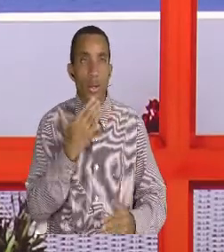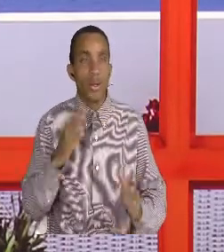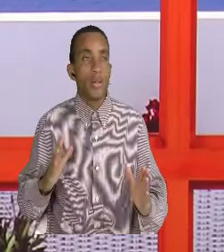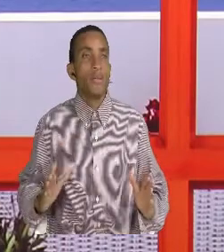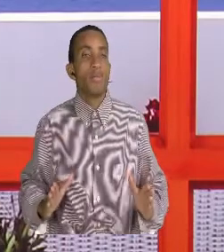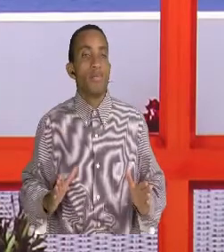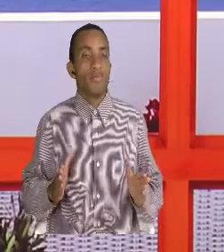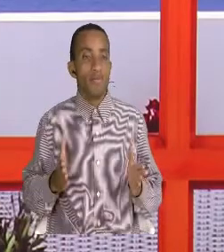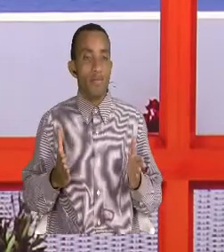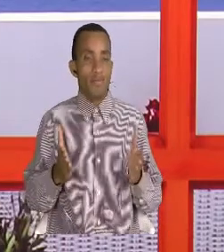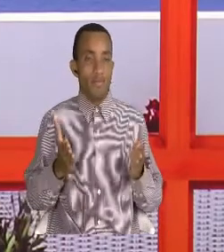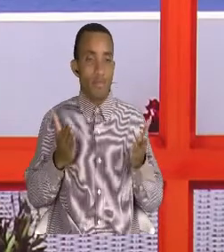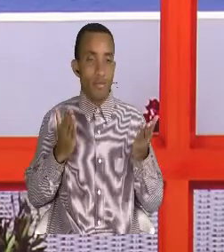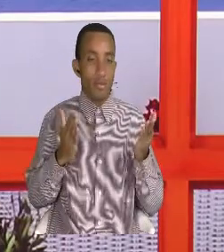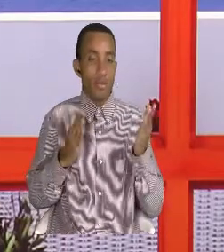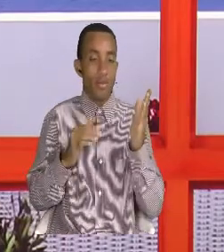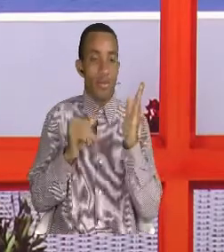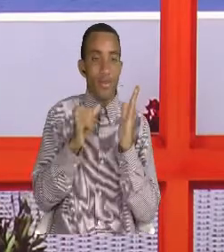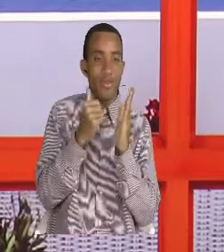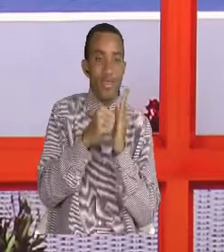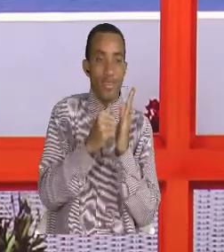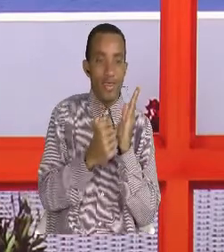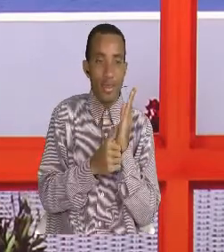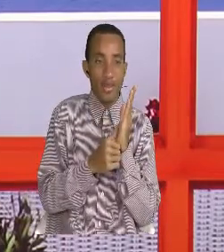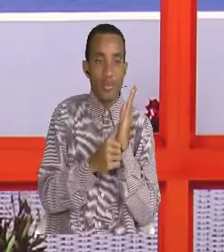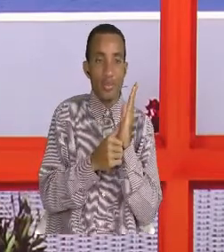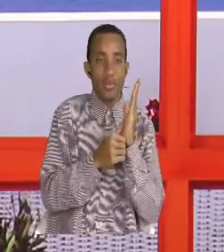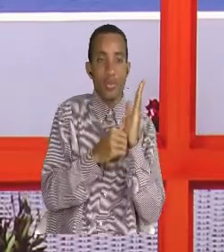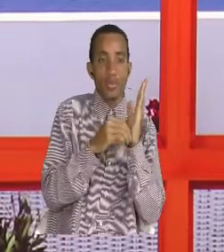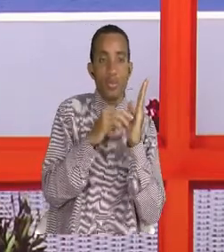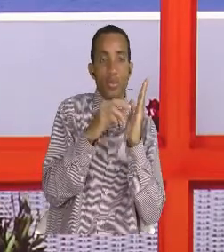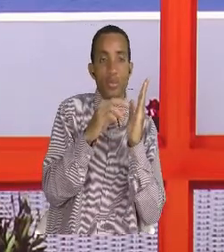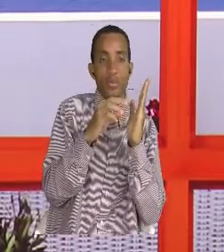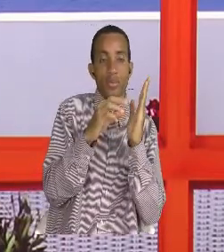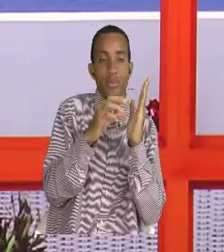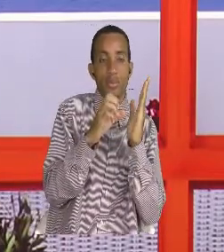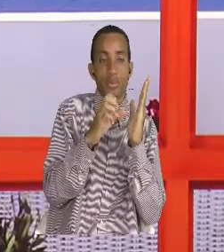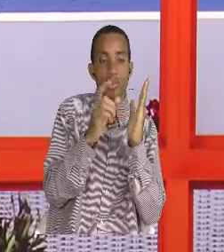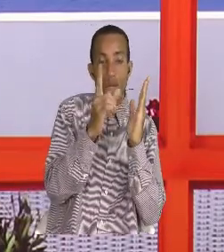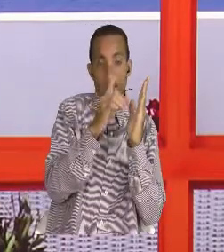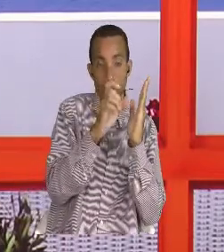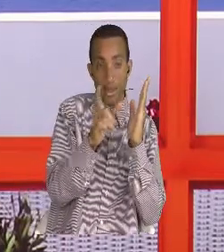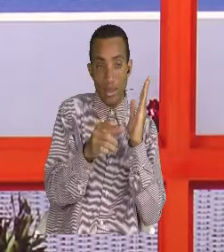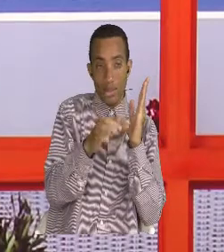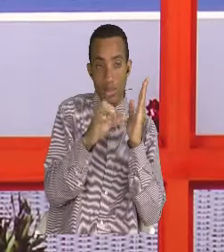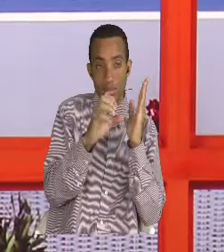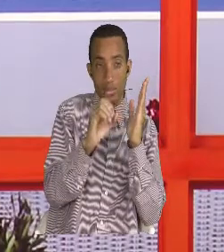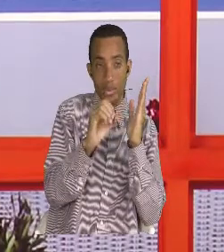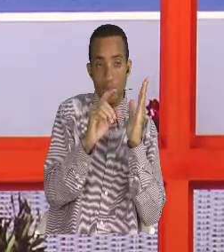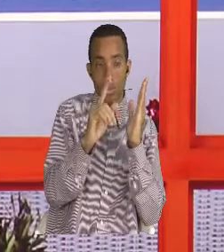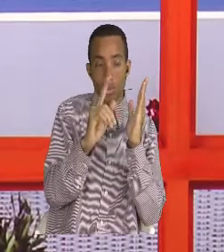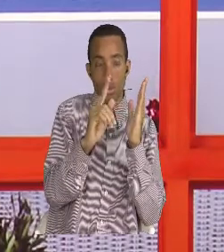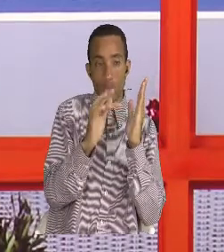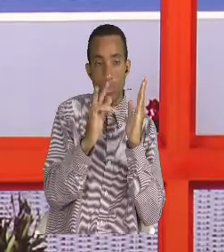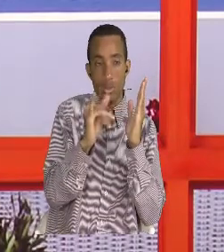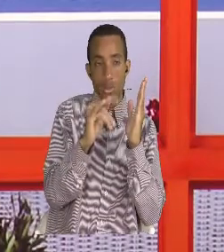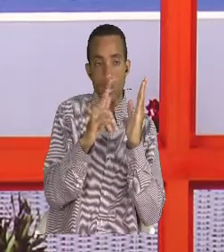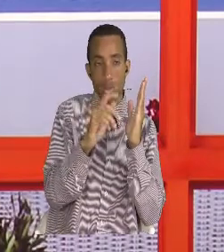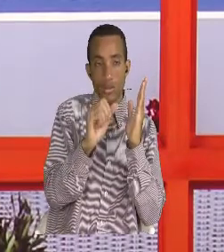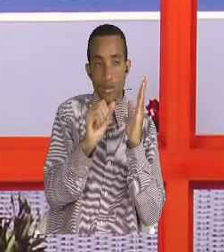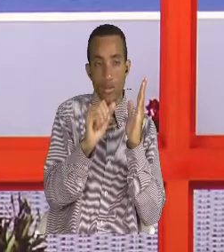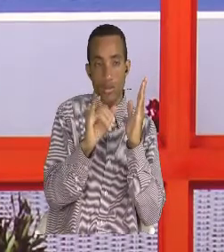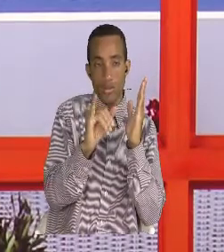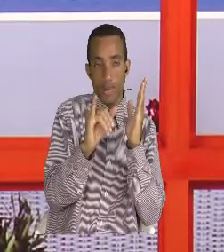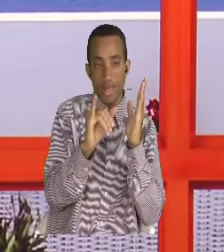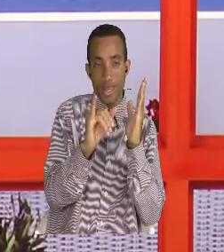hay aplicaciones como, por ejemplo, con Spotify, donde hay una parte donde una opción que dice estado de ánimo, y ahí podemos buscar